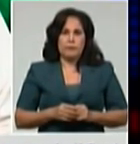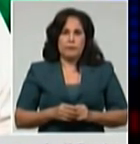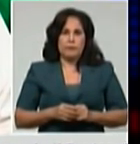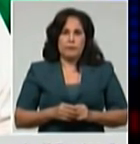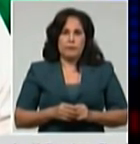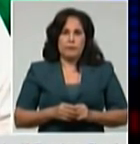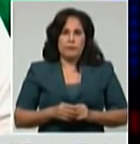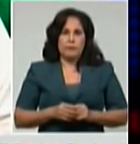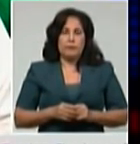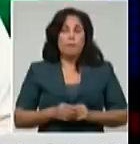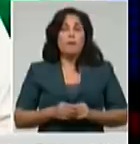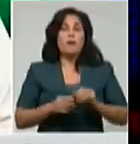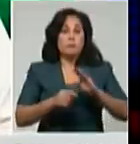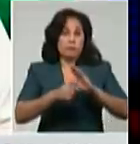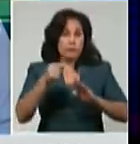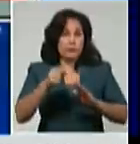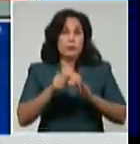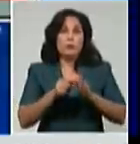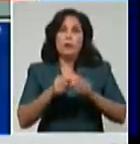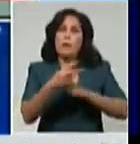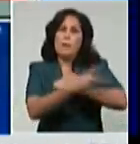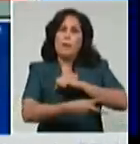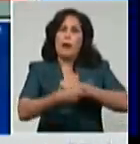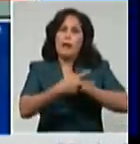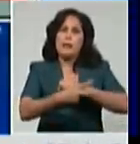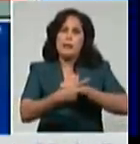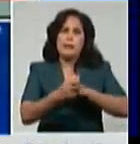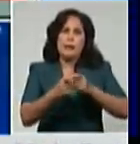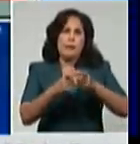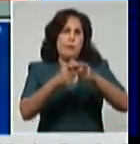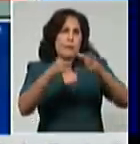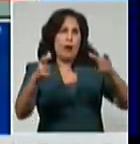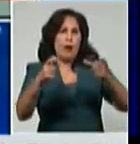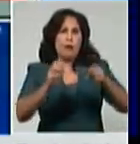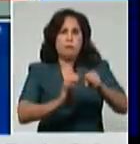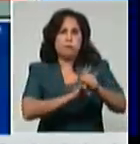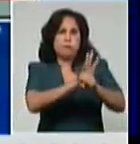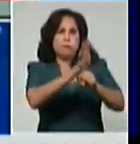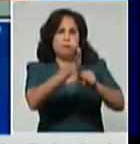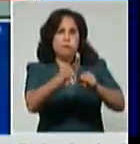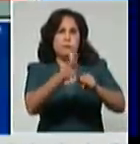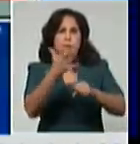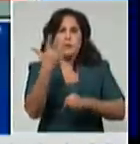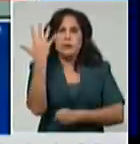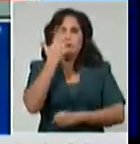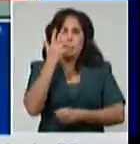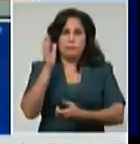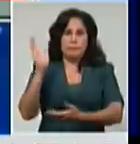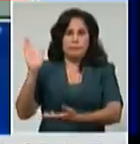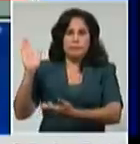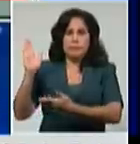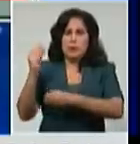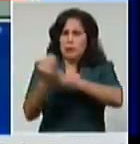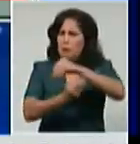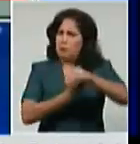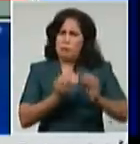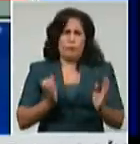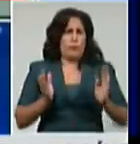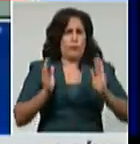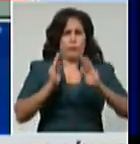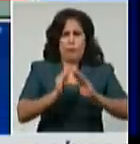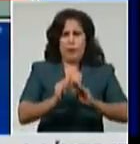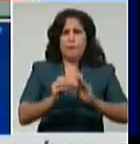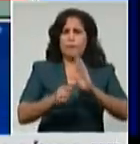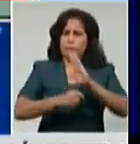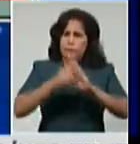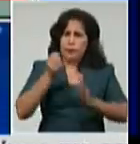Se mantienen entre los países más afectados, fíjense que no ha cambiado esta composición, pues